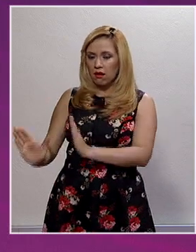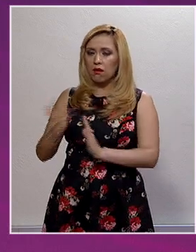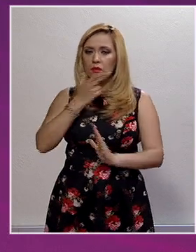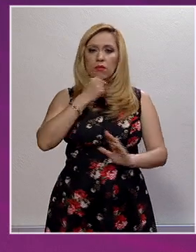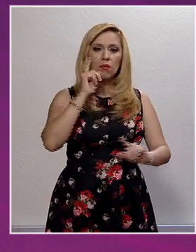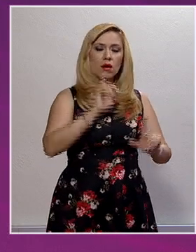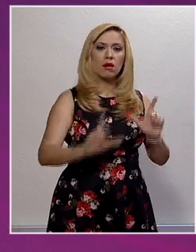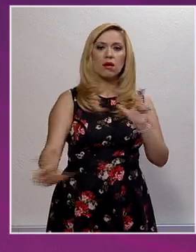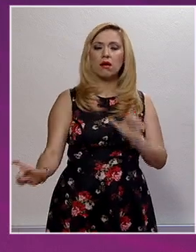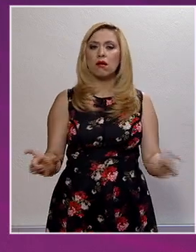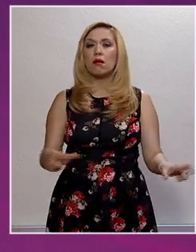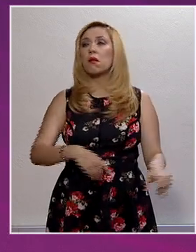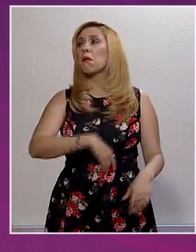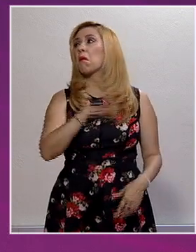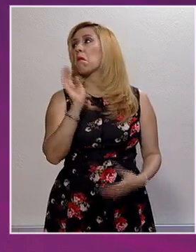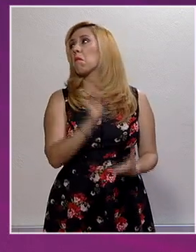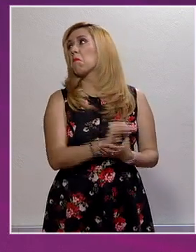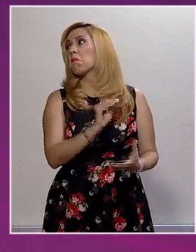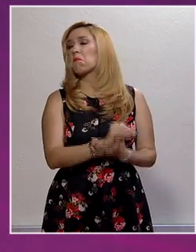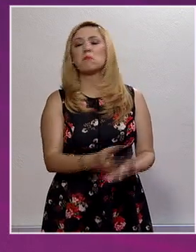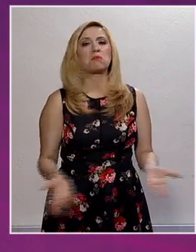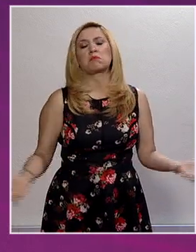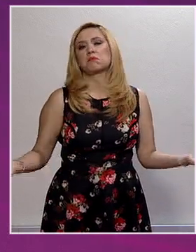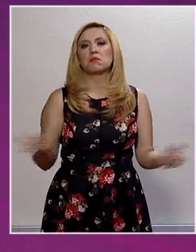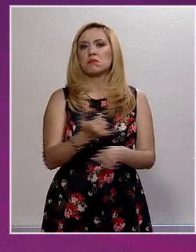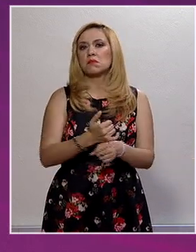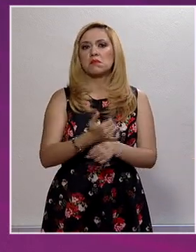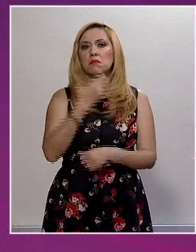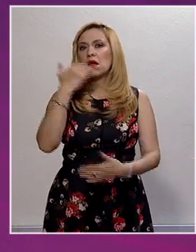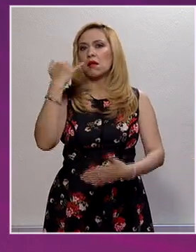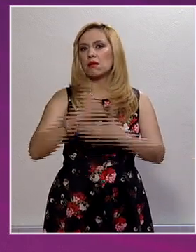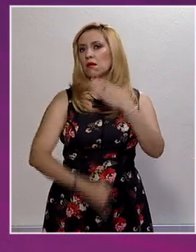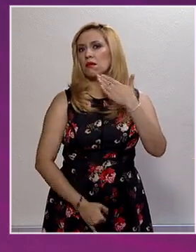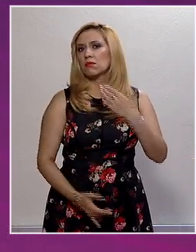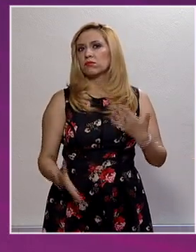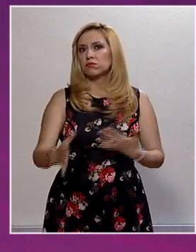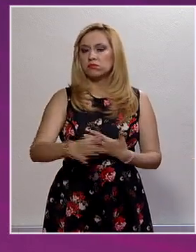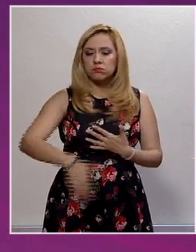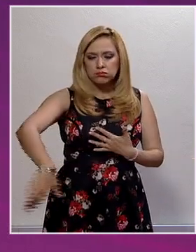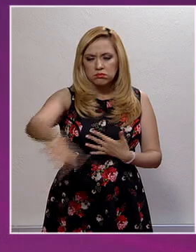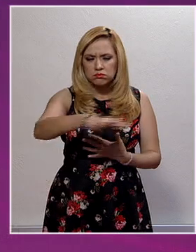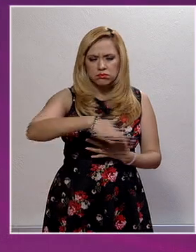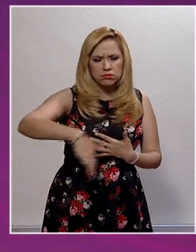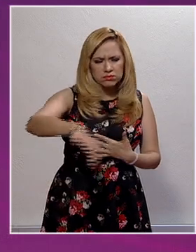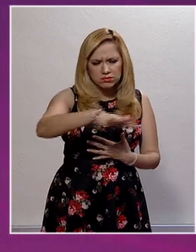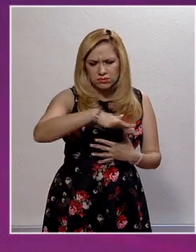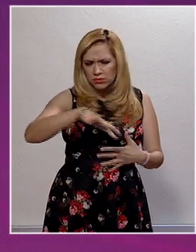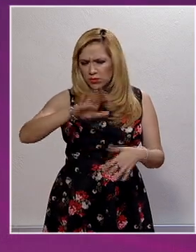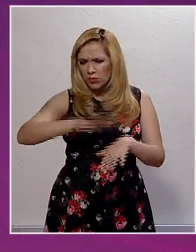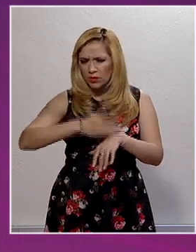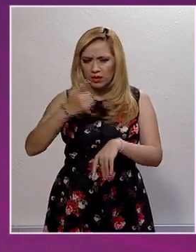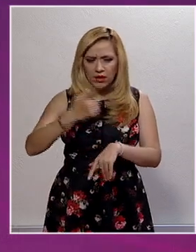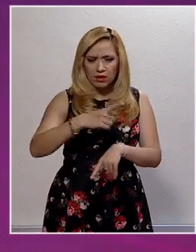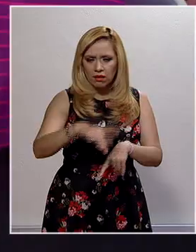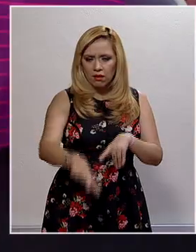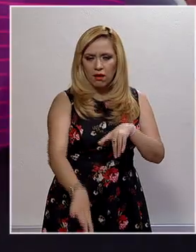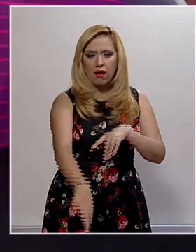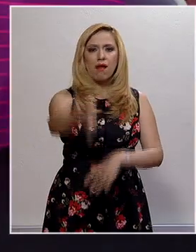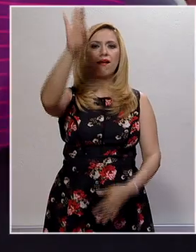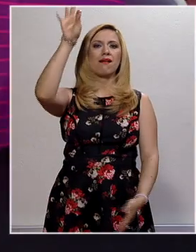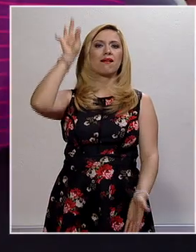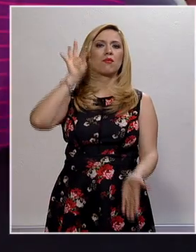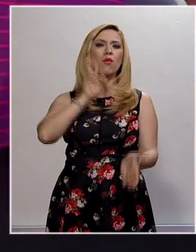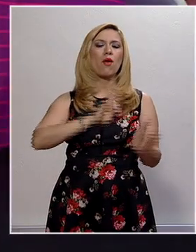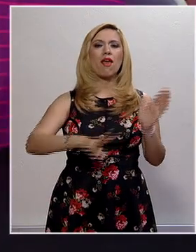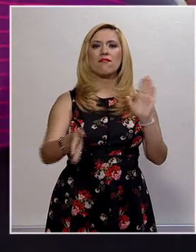pues no le puedes dar el mismo alcance a la investigación. No puedes buscar los indicios en la recaudación de